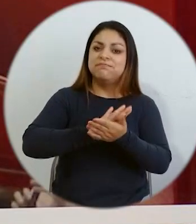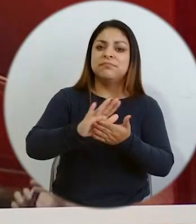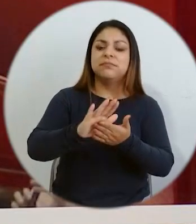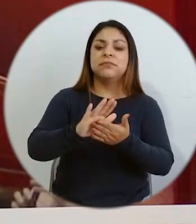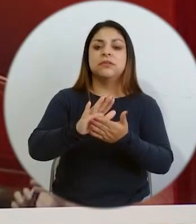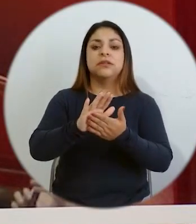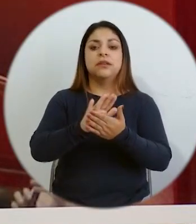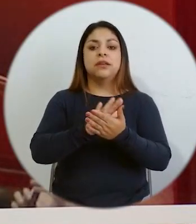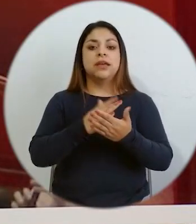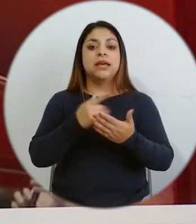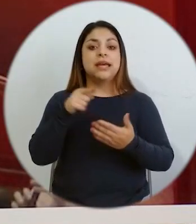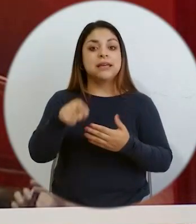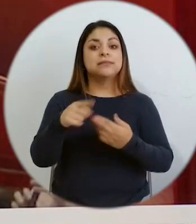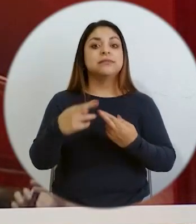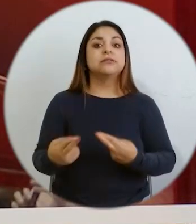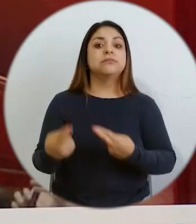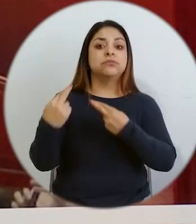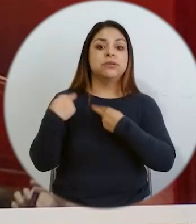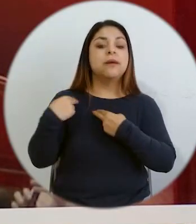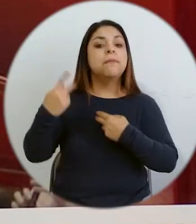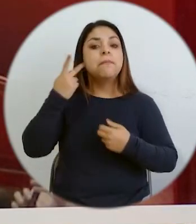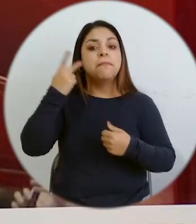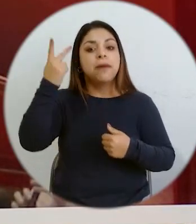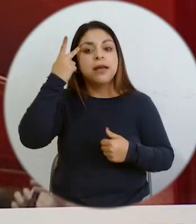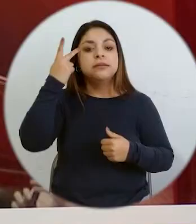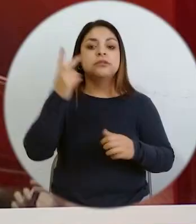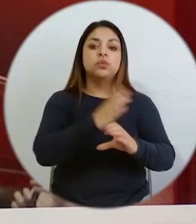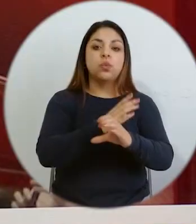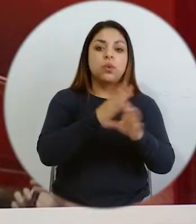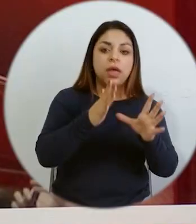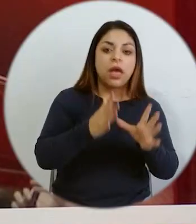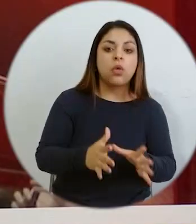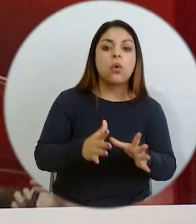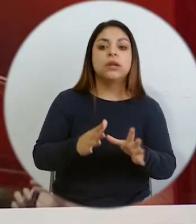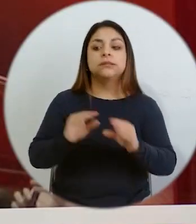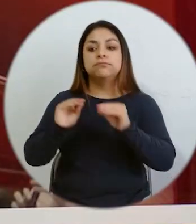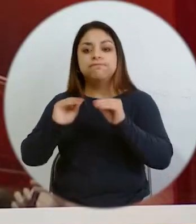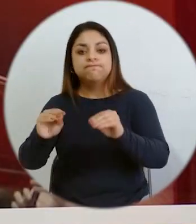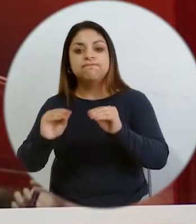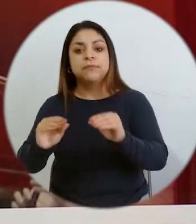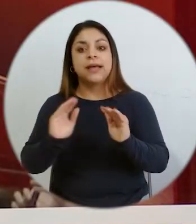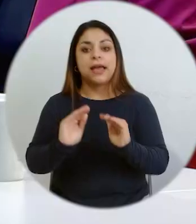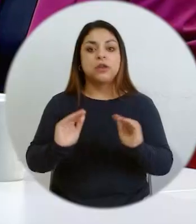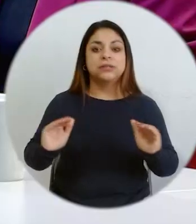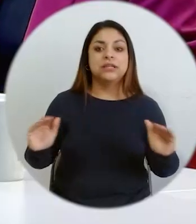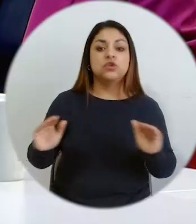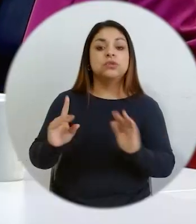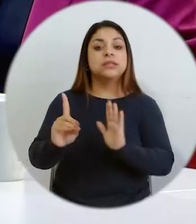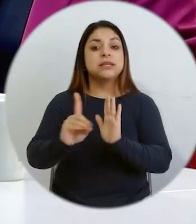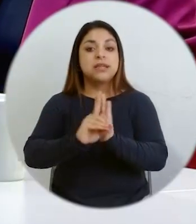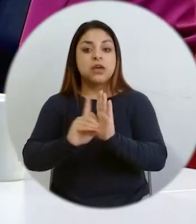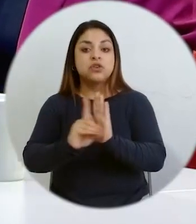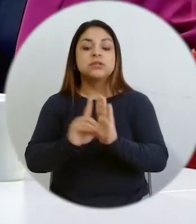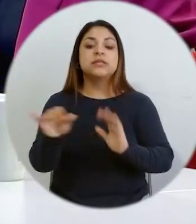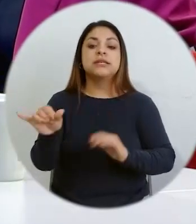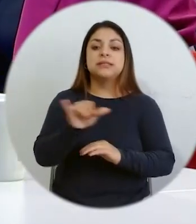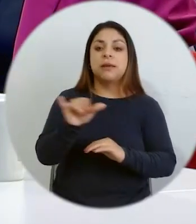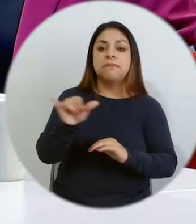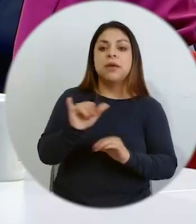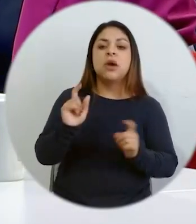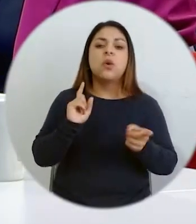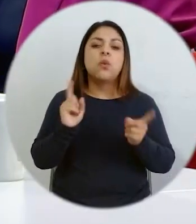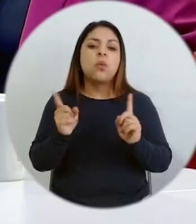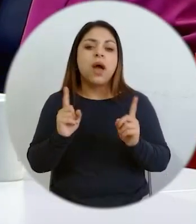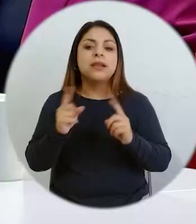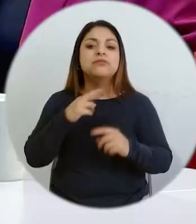responsabilidad de padres, de educadores, de cuidadores, y por supuesto educar a los niños en sus derechos y también cuáles son riesgos que les pueden